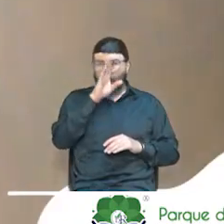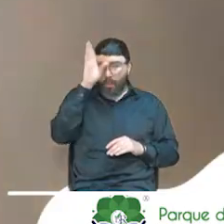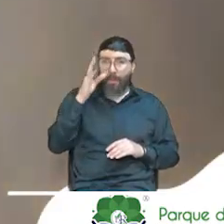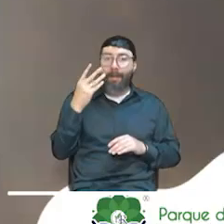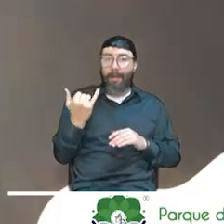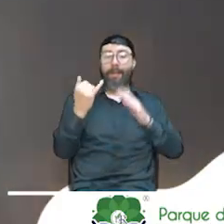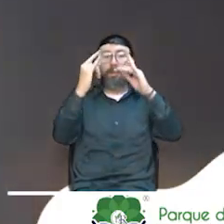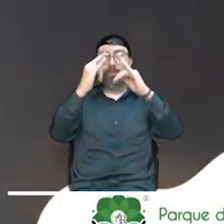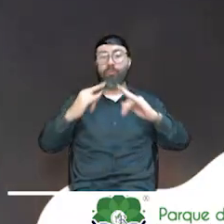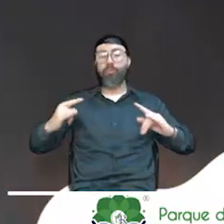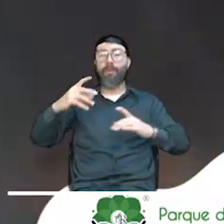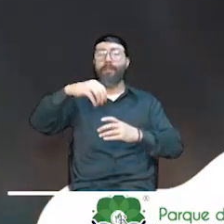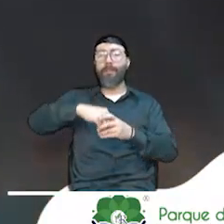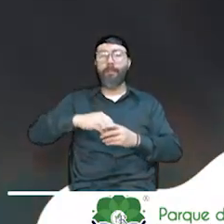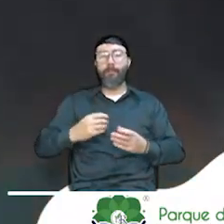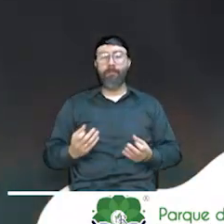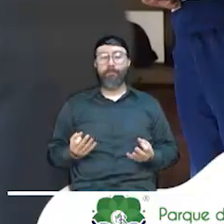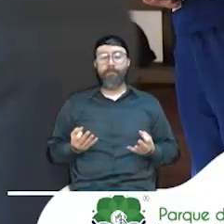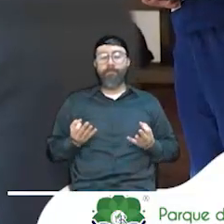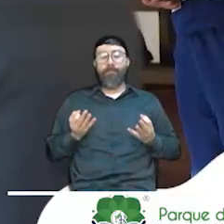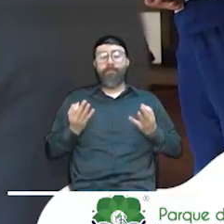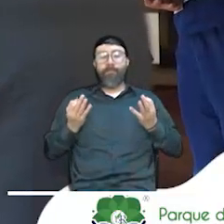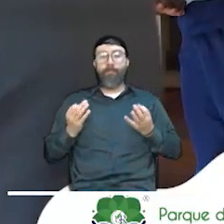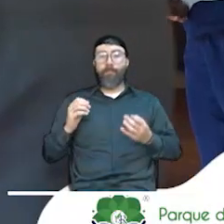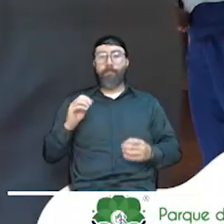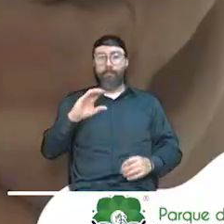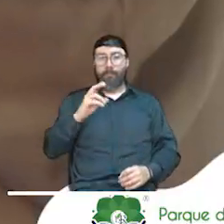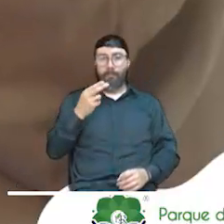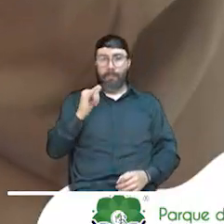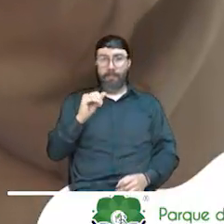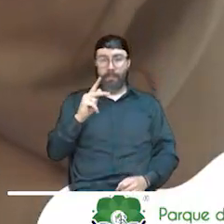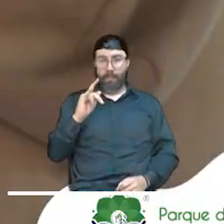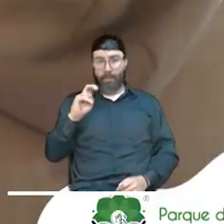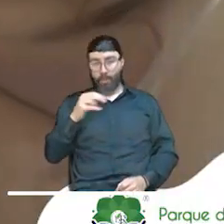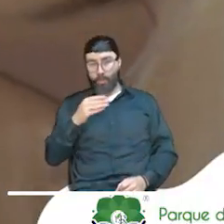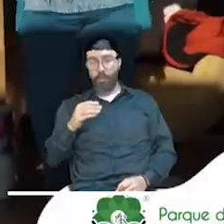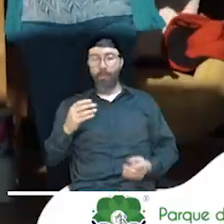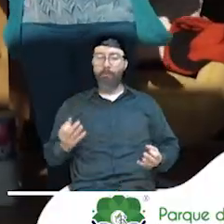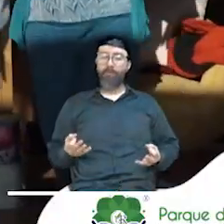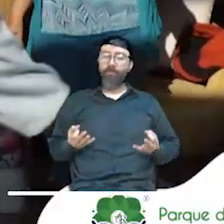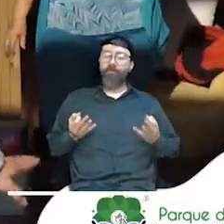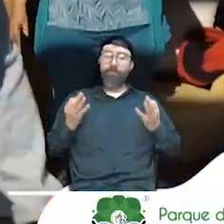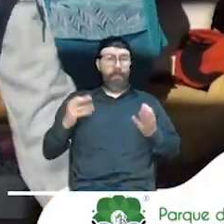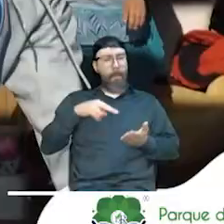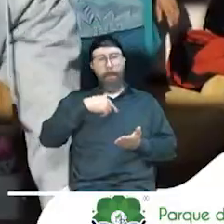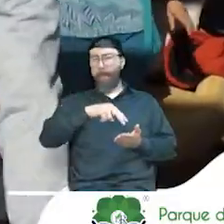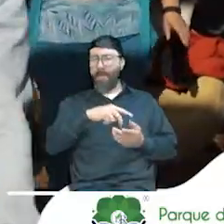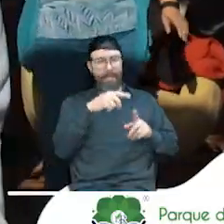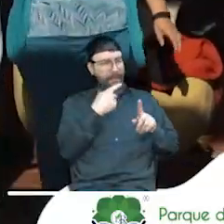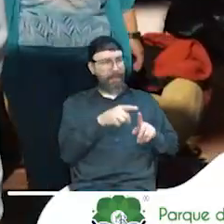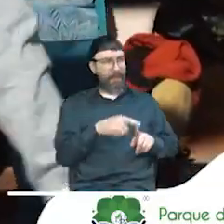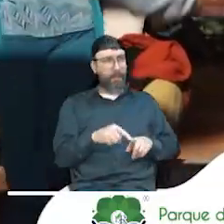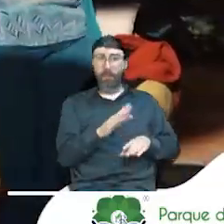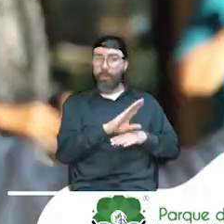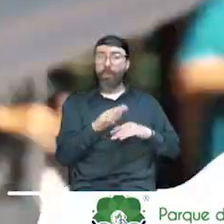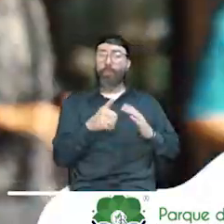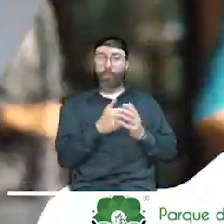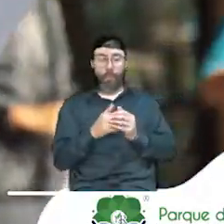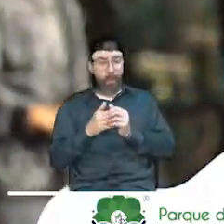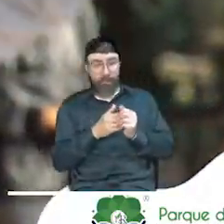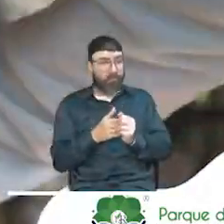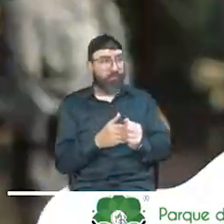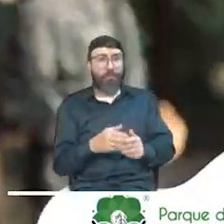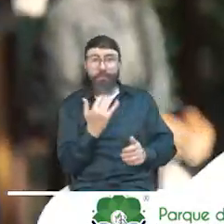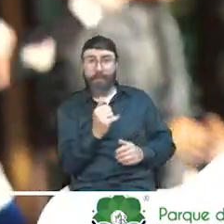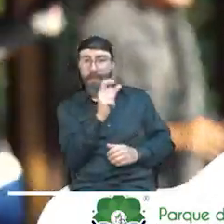Maloca, meditación, qigong, yoga y baile funcional. Todo esto dirigido por profesionales